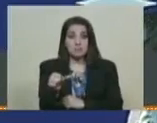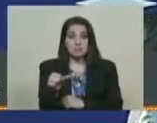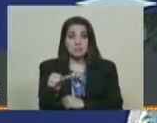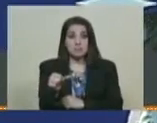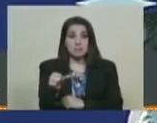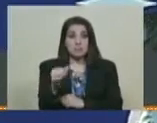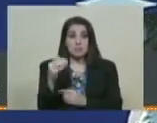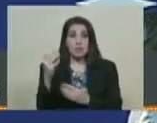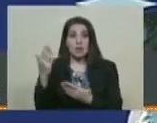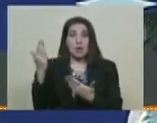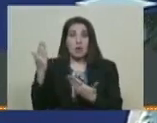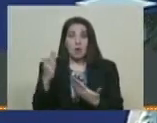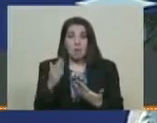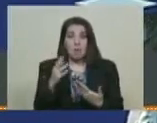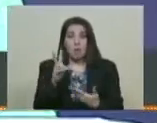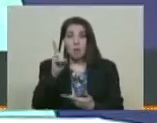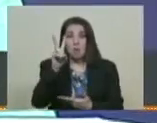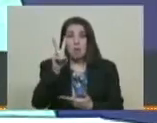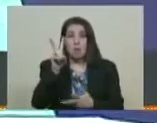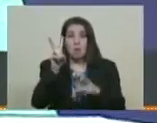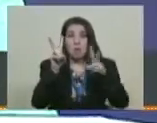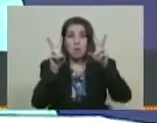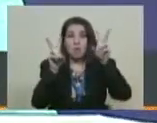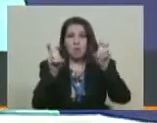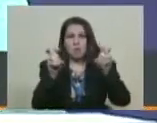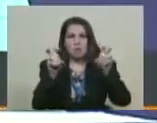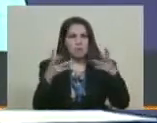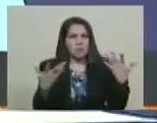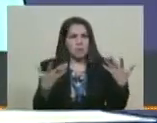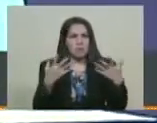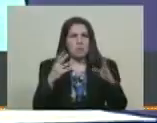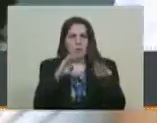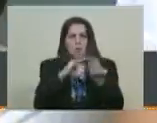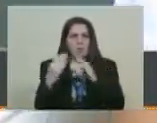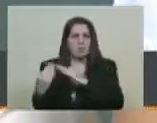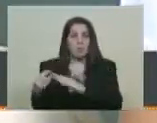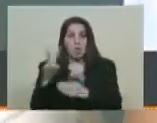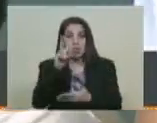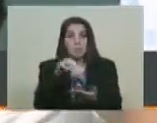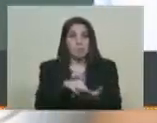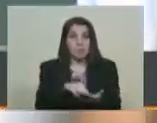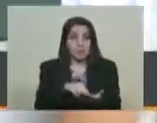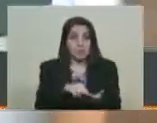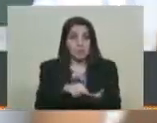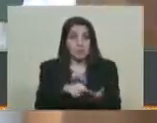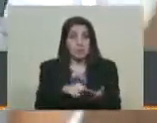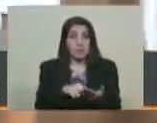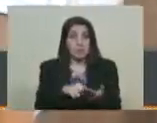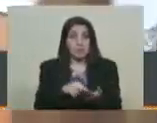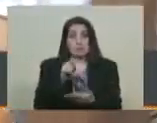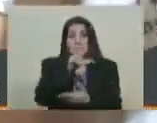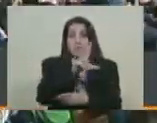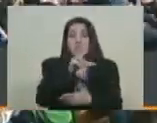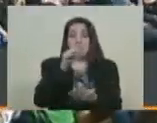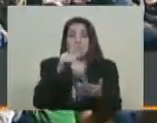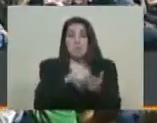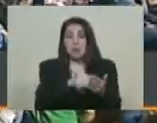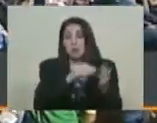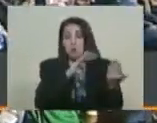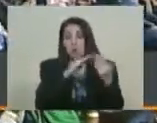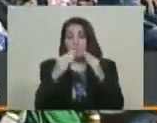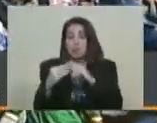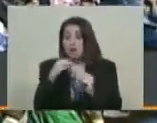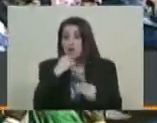la comuna número 2000. Llegamos a la comuna 2000. La meta que nos dejó Chávez fue 3000 comunas en